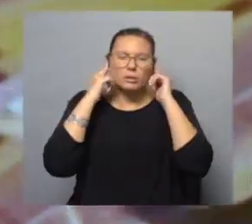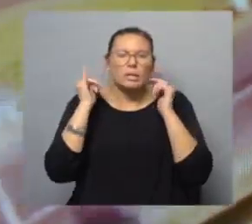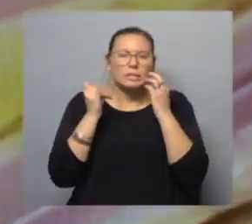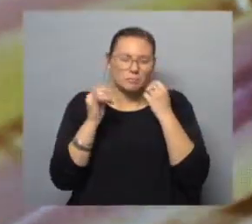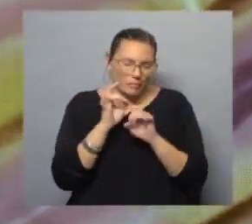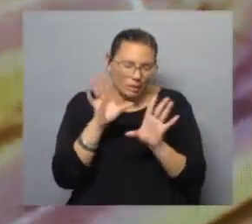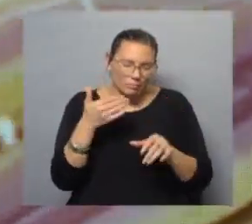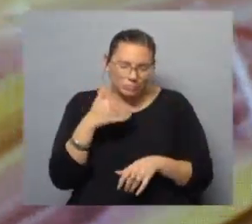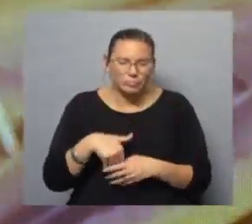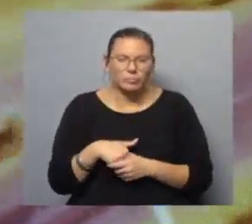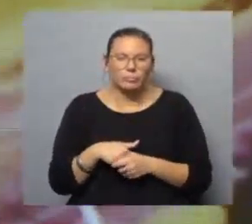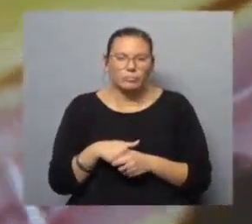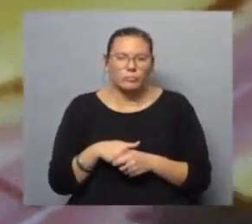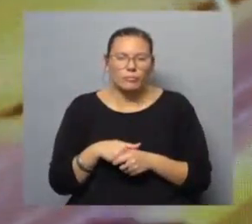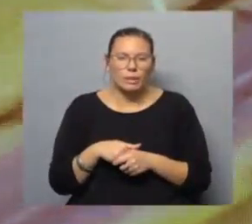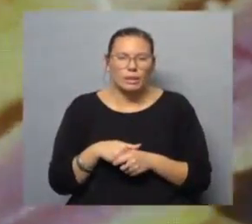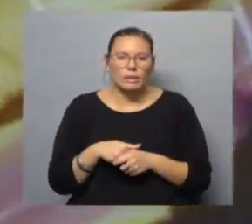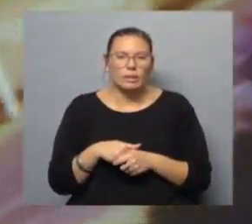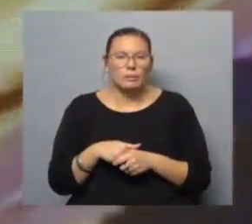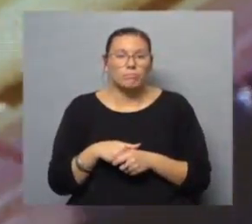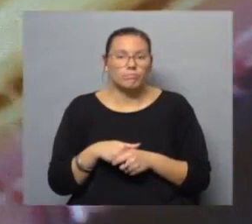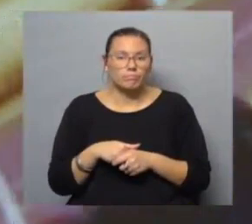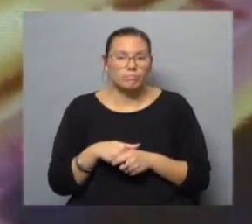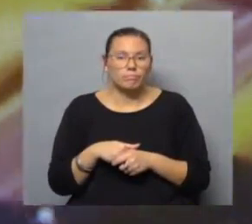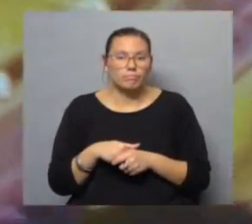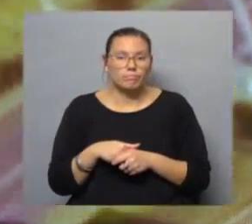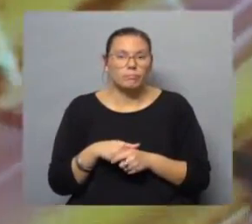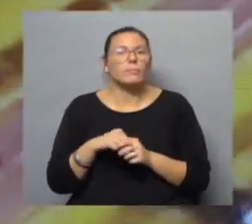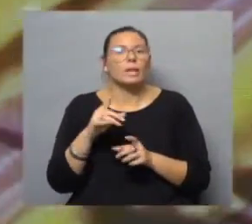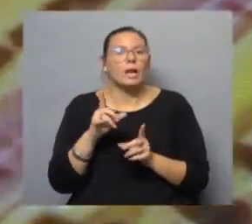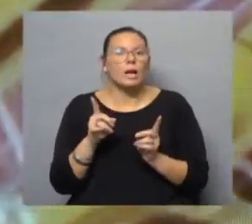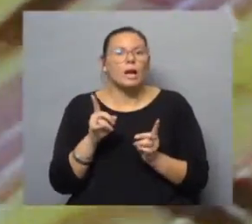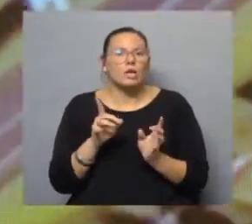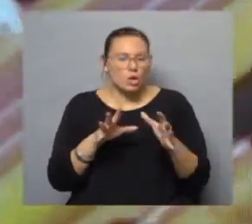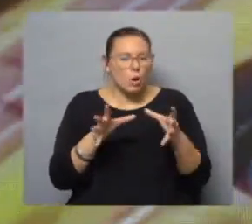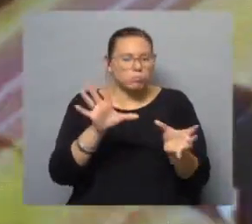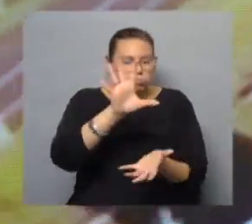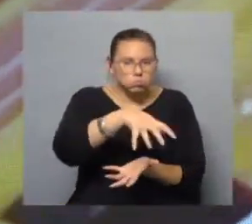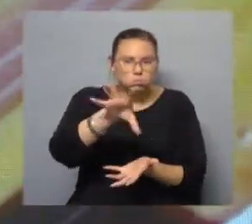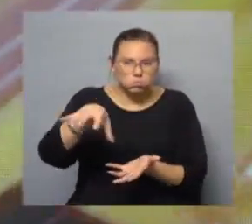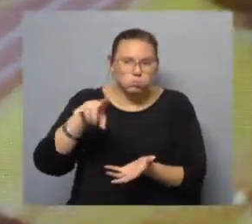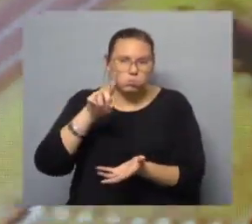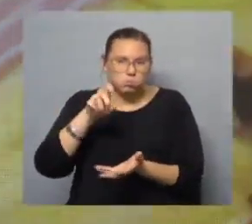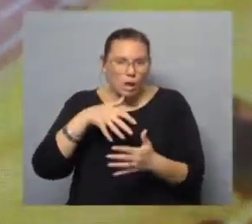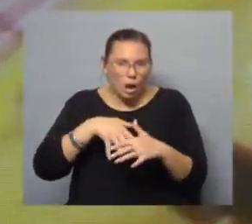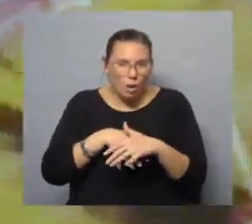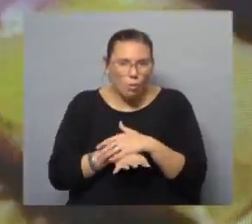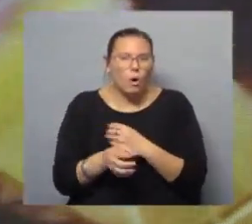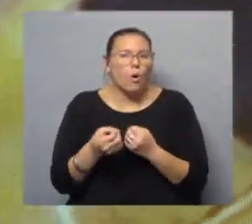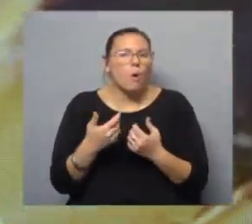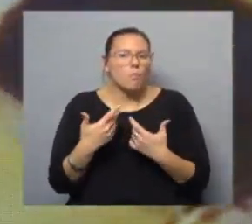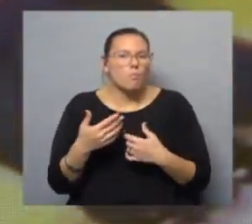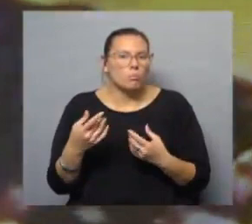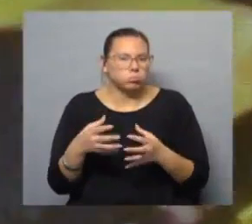claro. Digamos que tenemos una cierta cantidad de acuíferos con una buena cantidad de